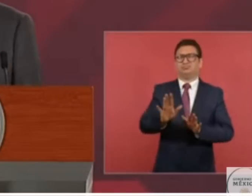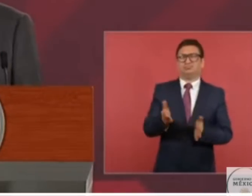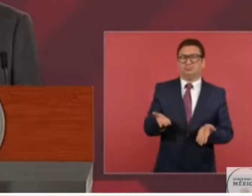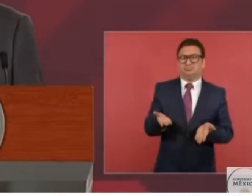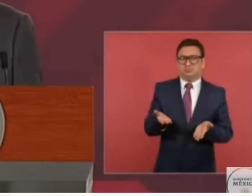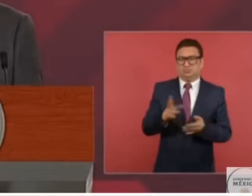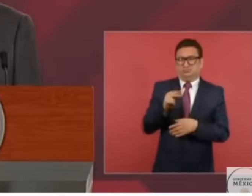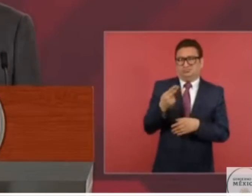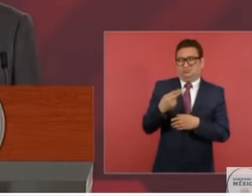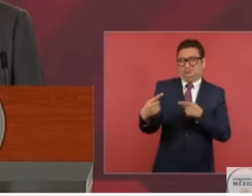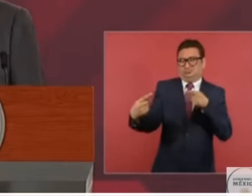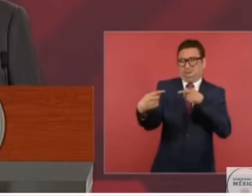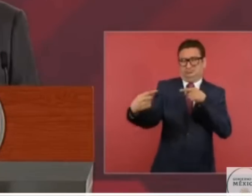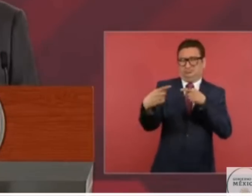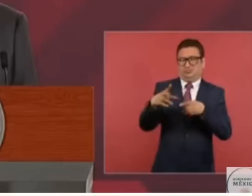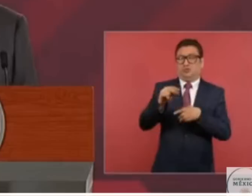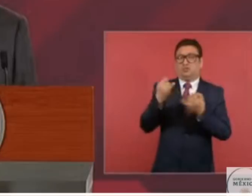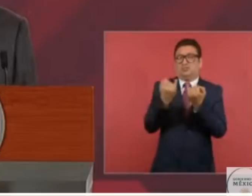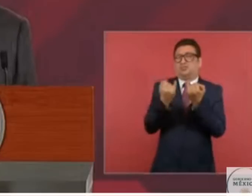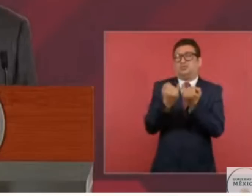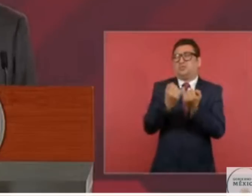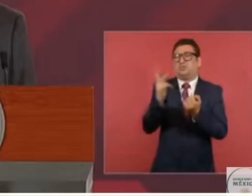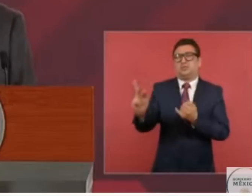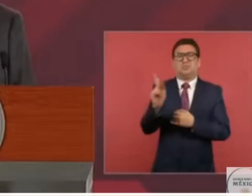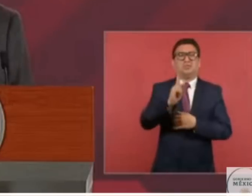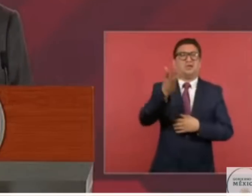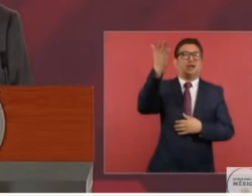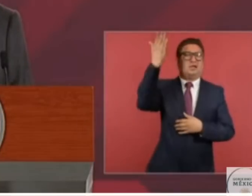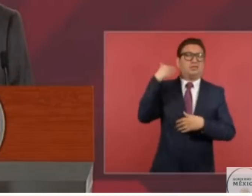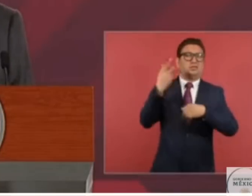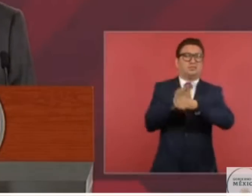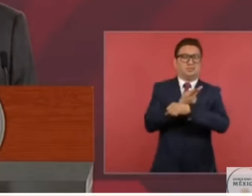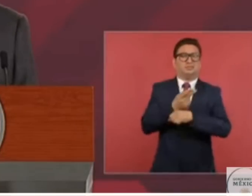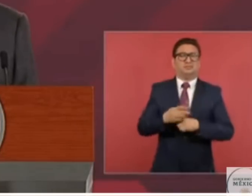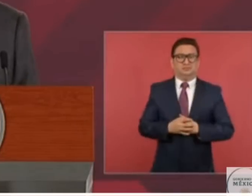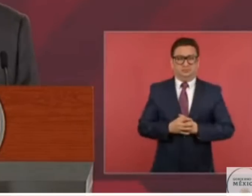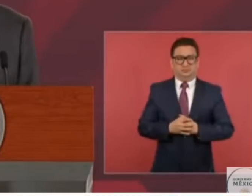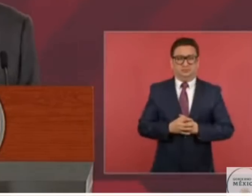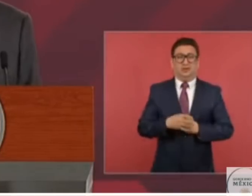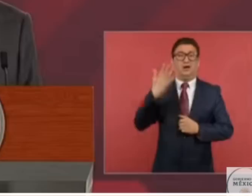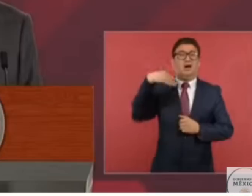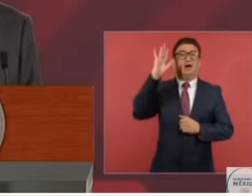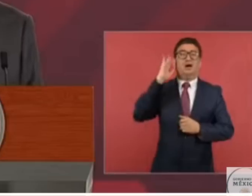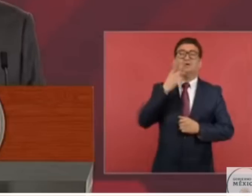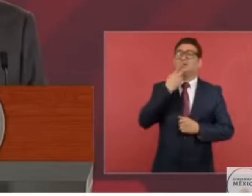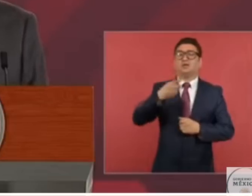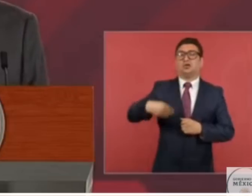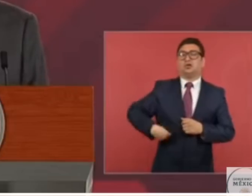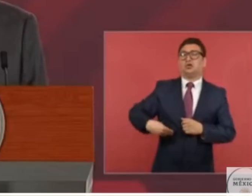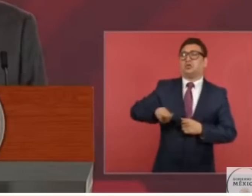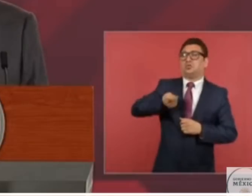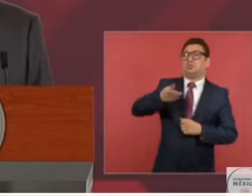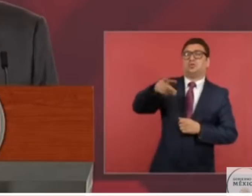No. Pero eso es lo mismo que pasaba cuando le echaban la culpa a